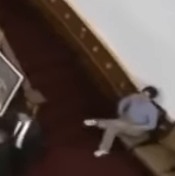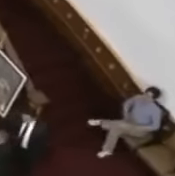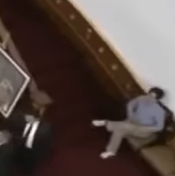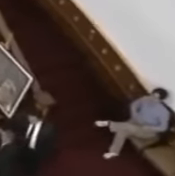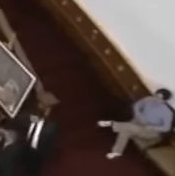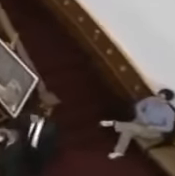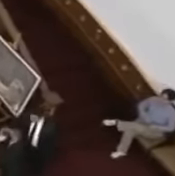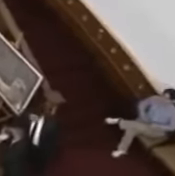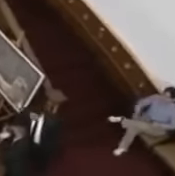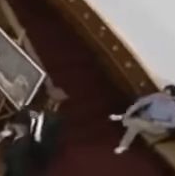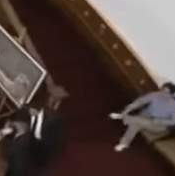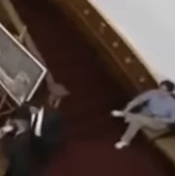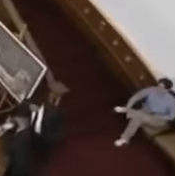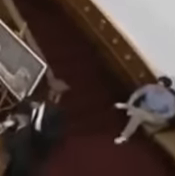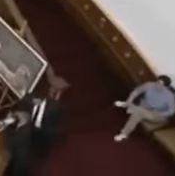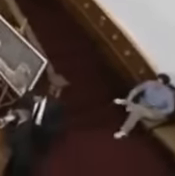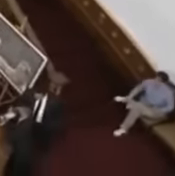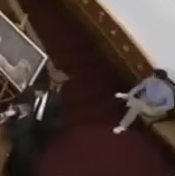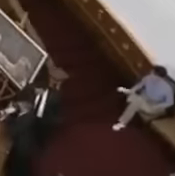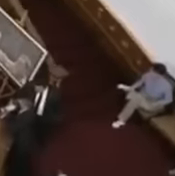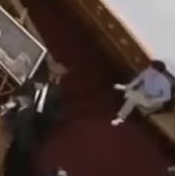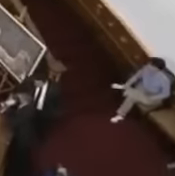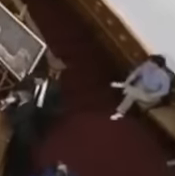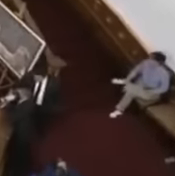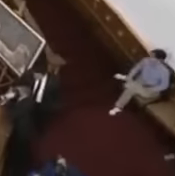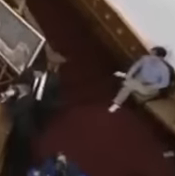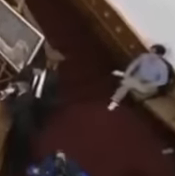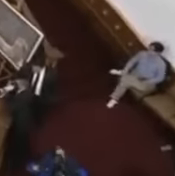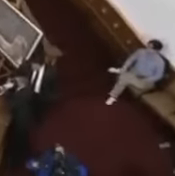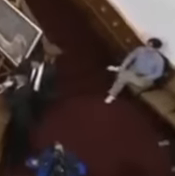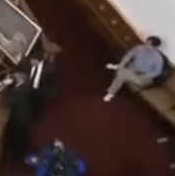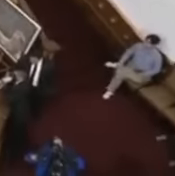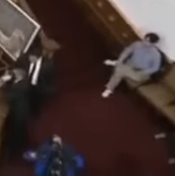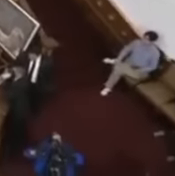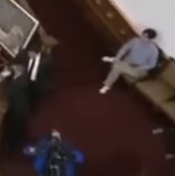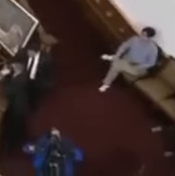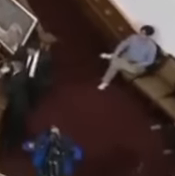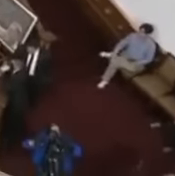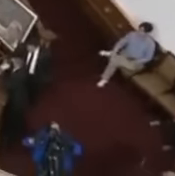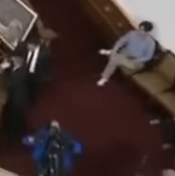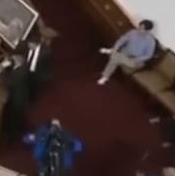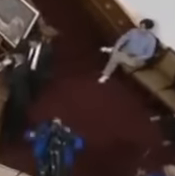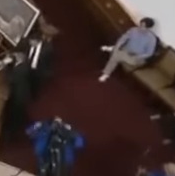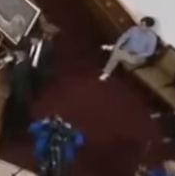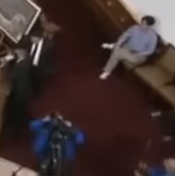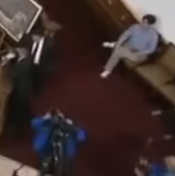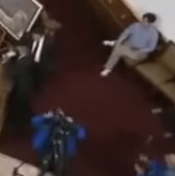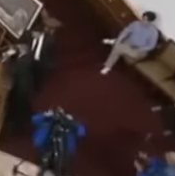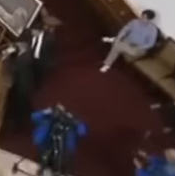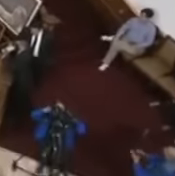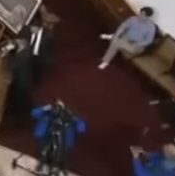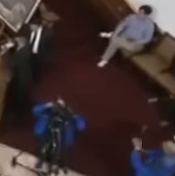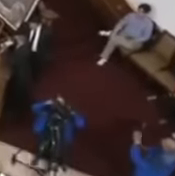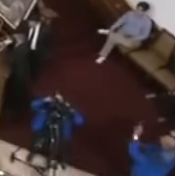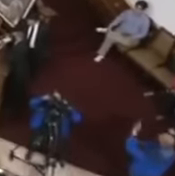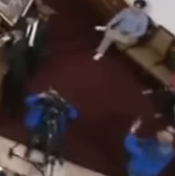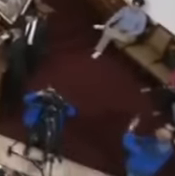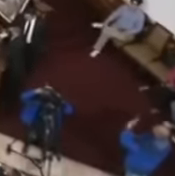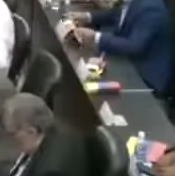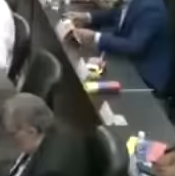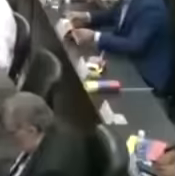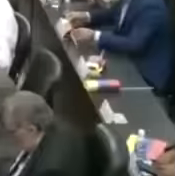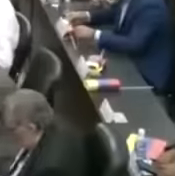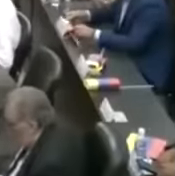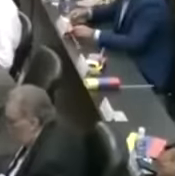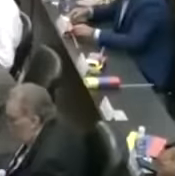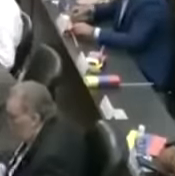Diputadas y diputados de la Asamblea Nacional de la República Bolivariana de Venezuela, por favor. Estamos a punto de dar